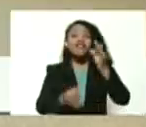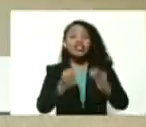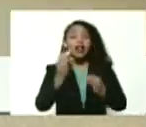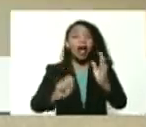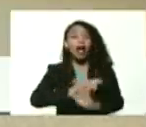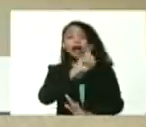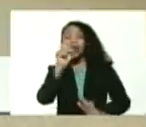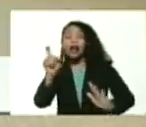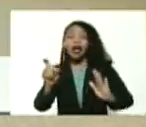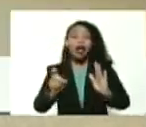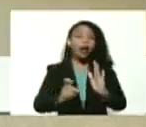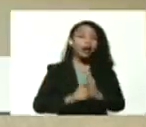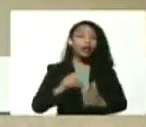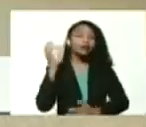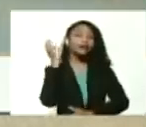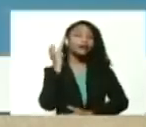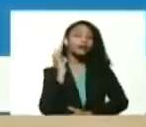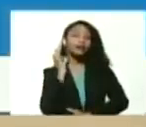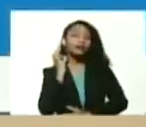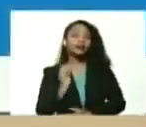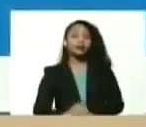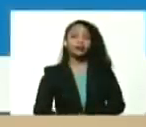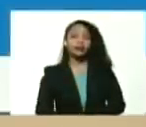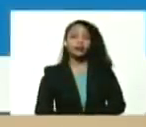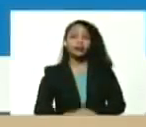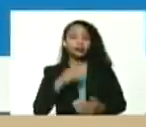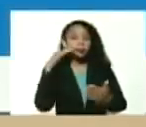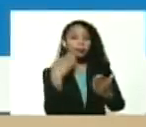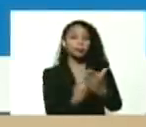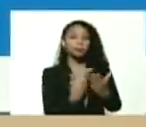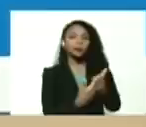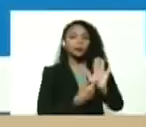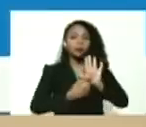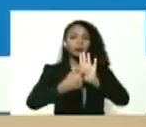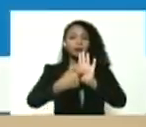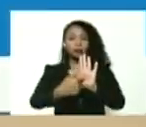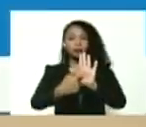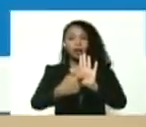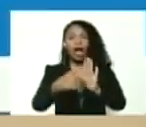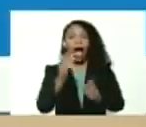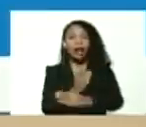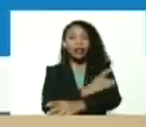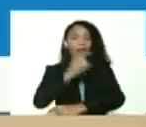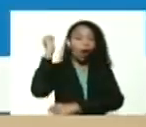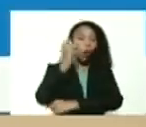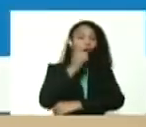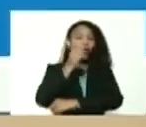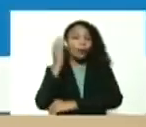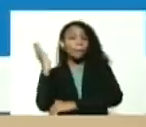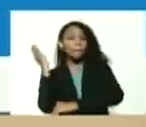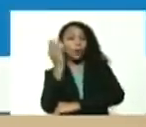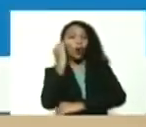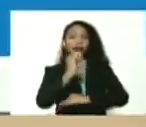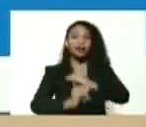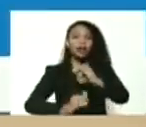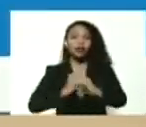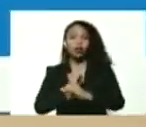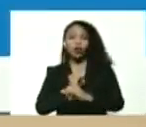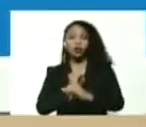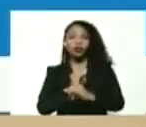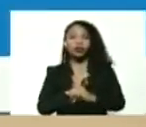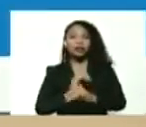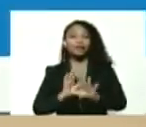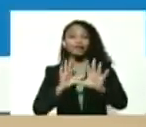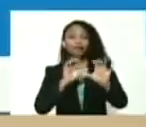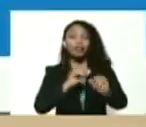República, el doctor Tarek William Saab, presentó ante la Corte Penal Internacional un alcance